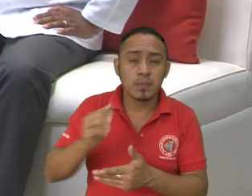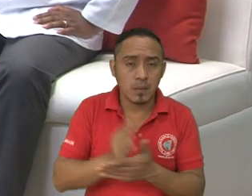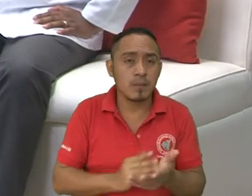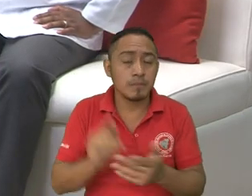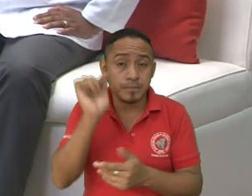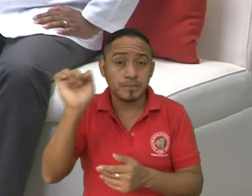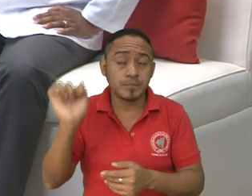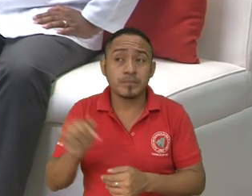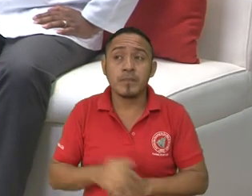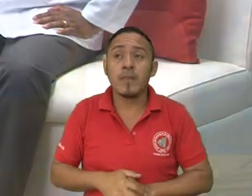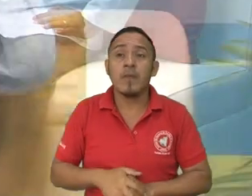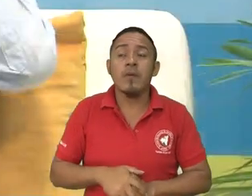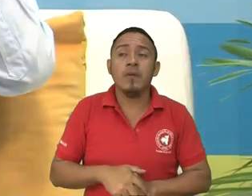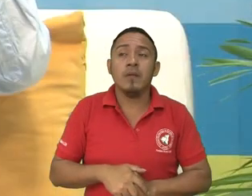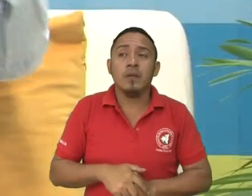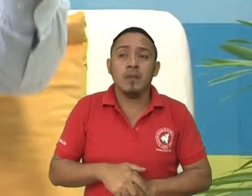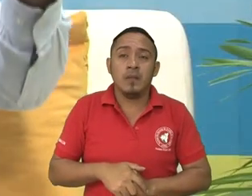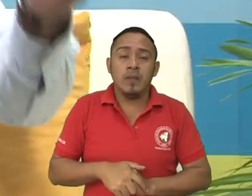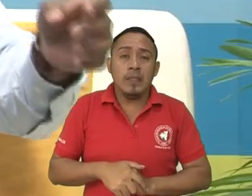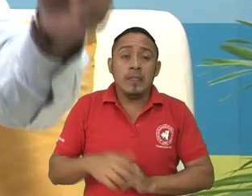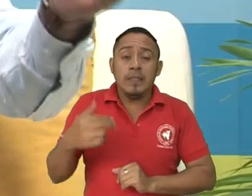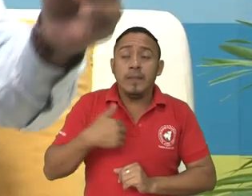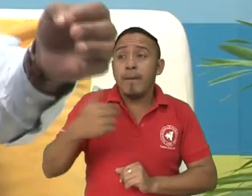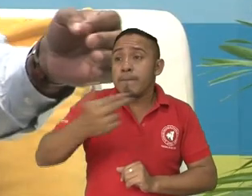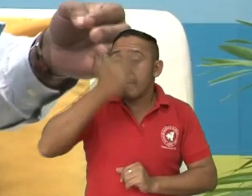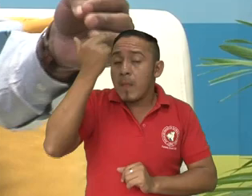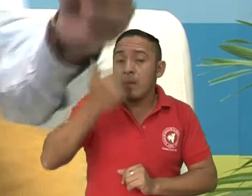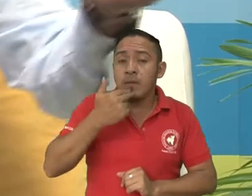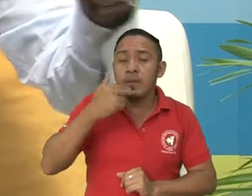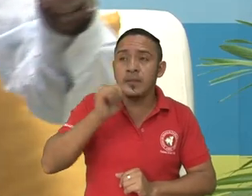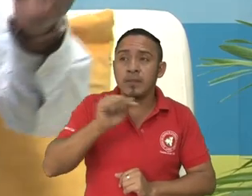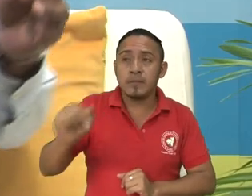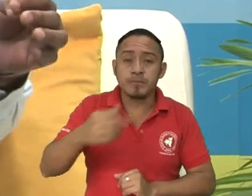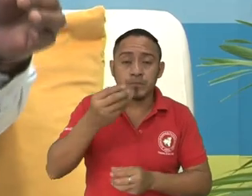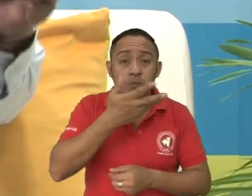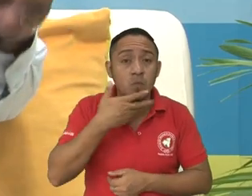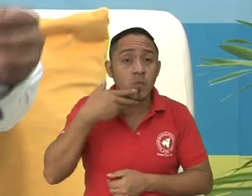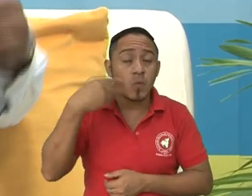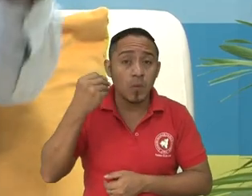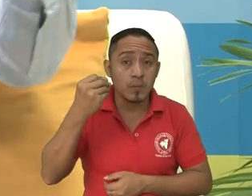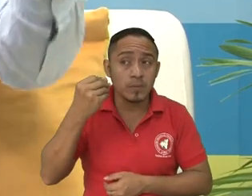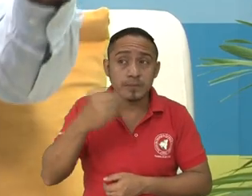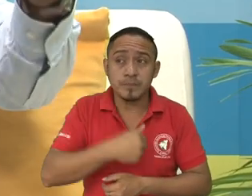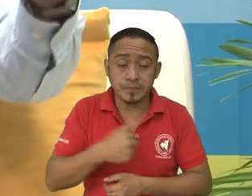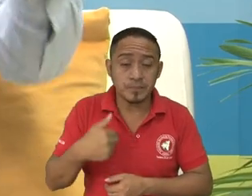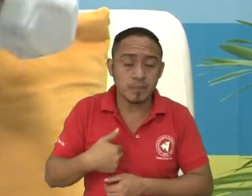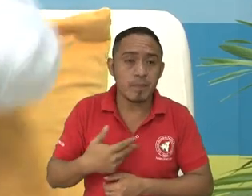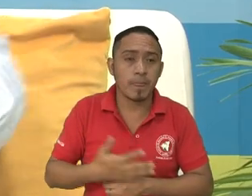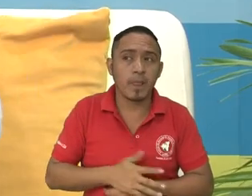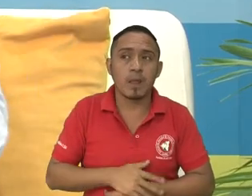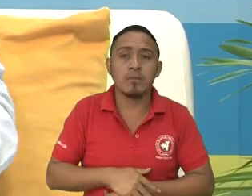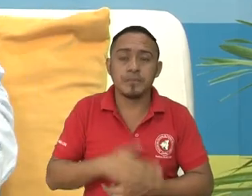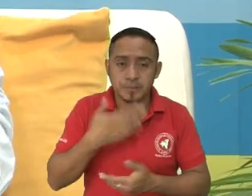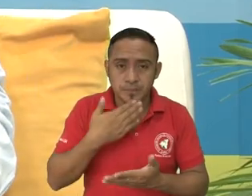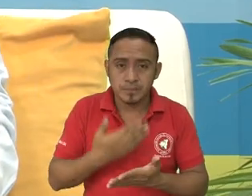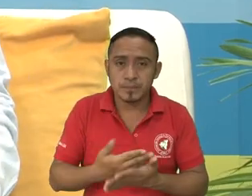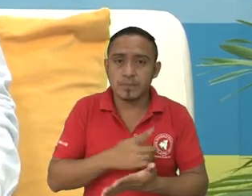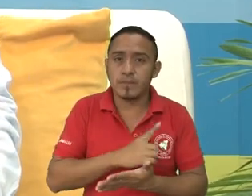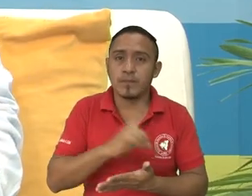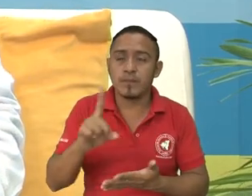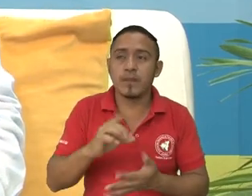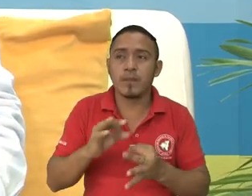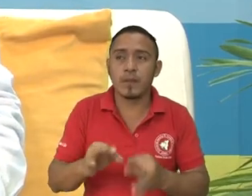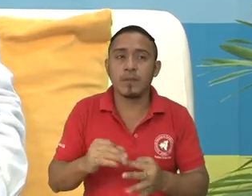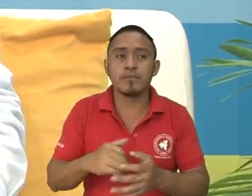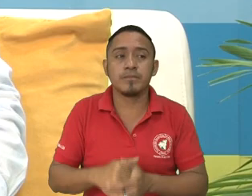lugares, sí. Incluso. Porque eso, le digo esto porque los adolescentes lo hacen, pues. Gracias a Dios que